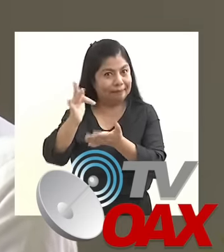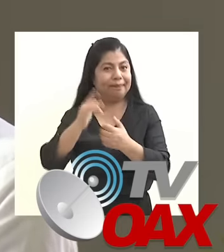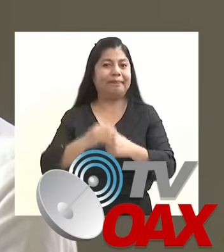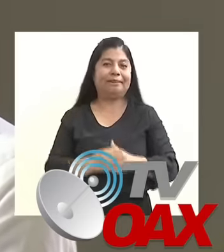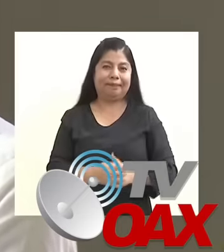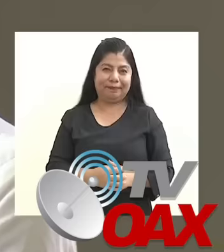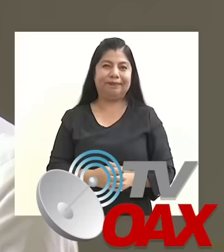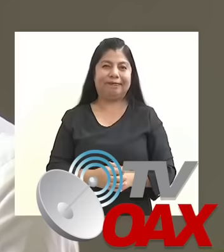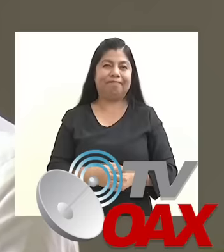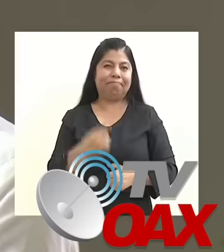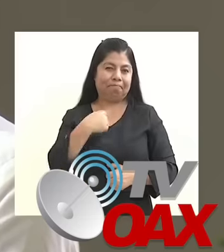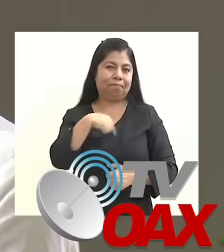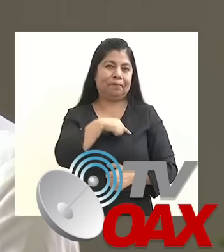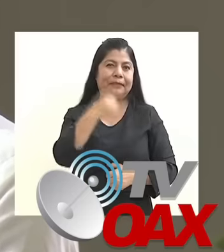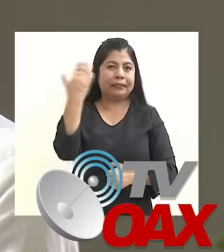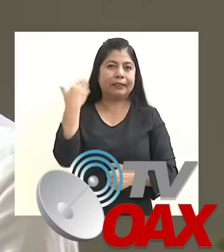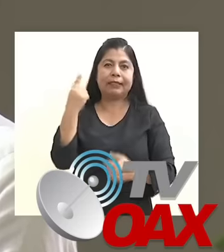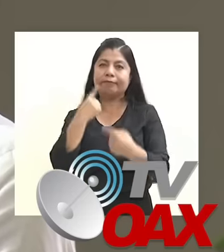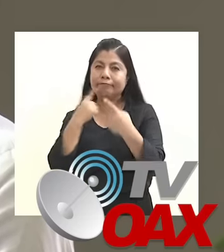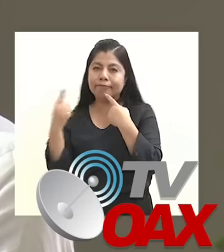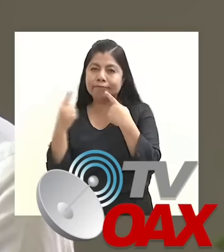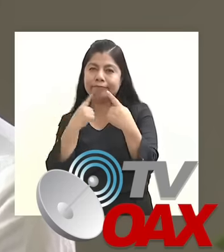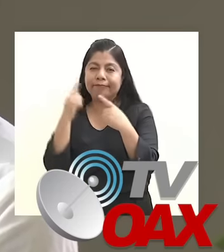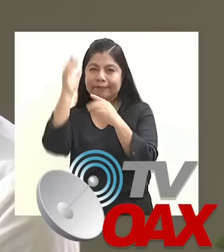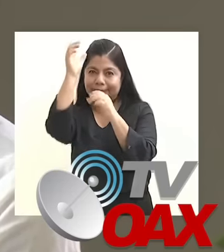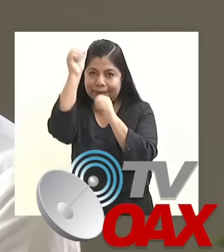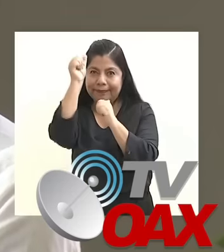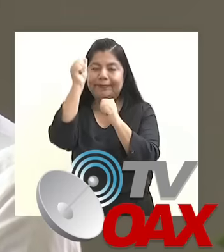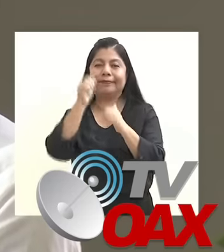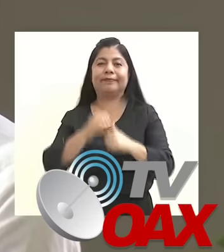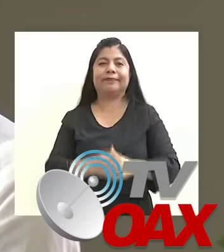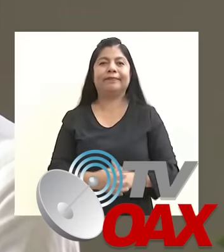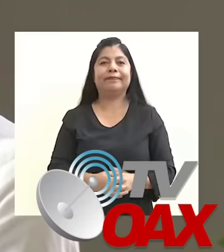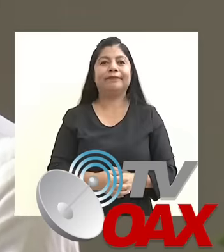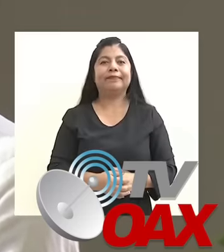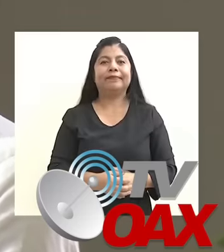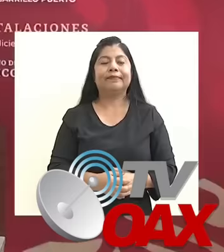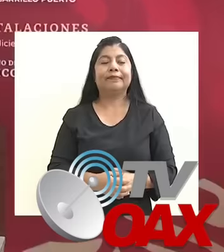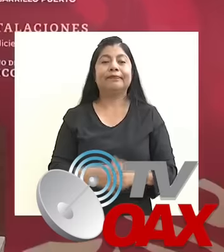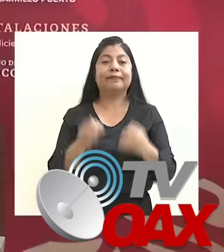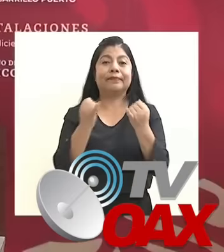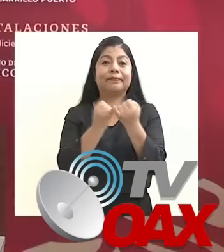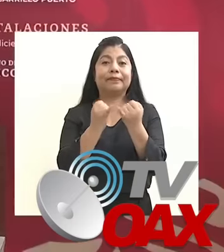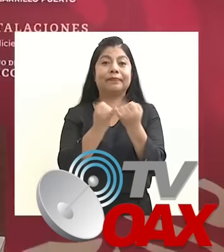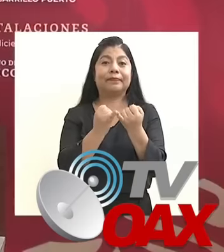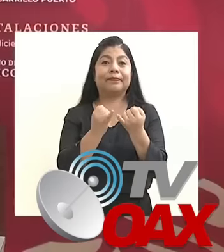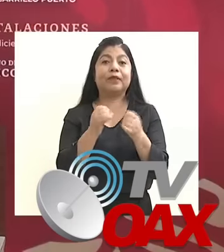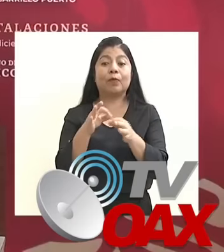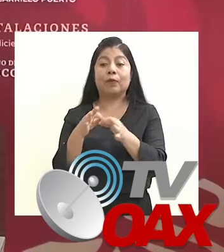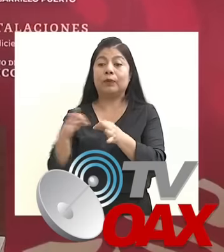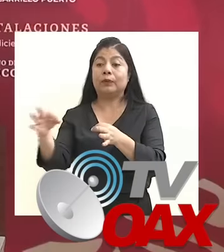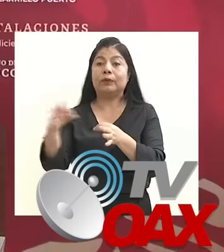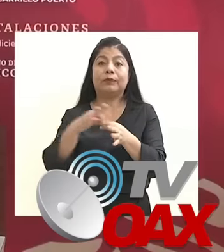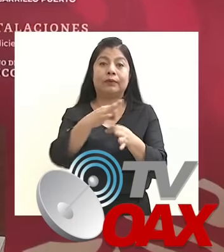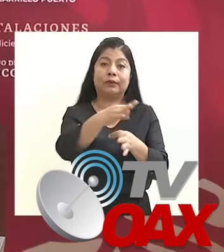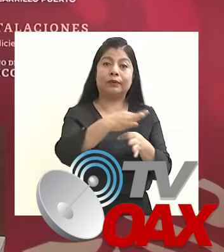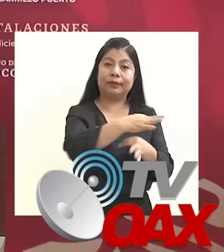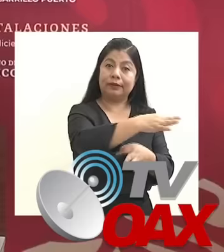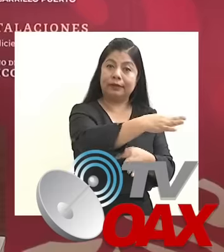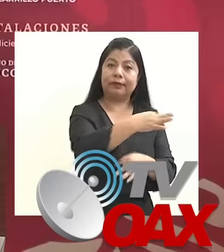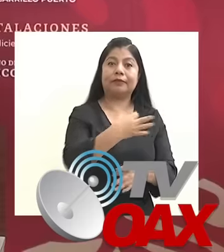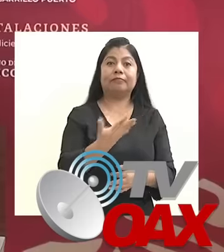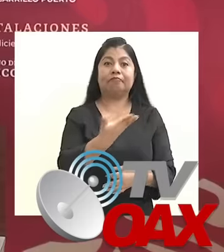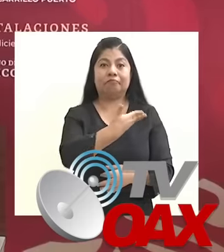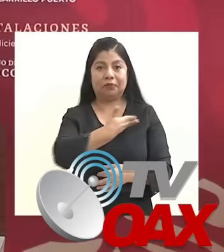un buen acuerdo. Gracias también a los presidentes municipales de